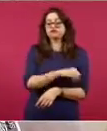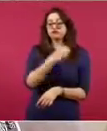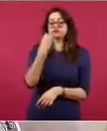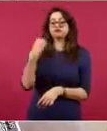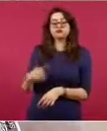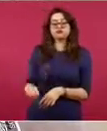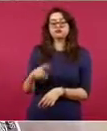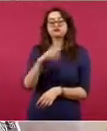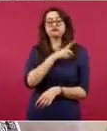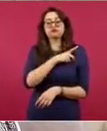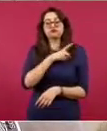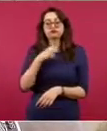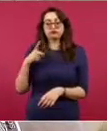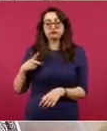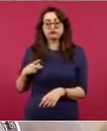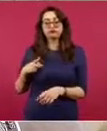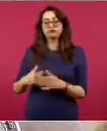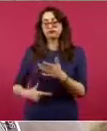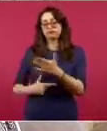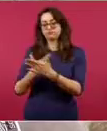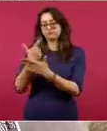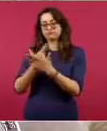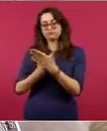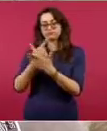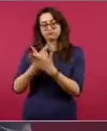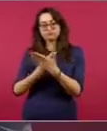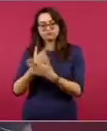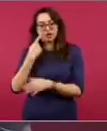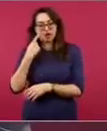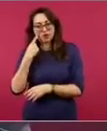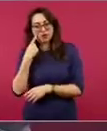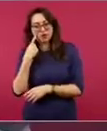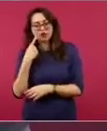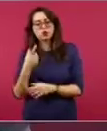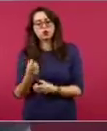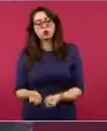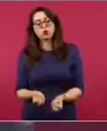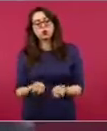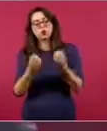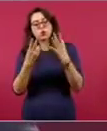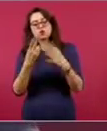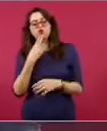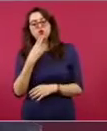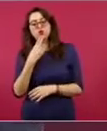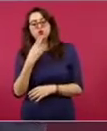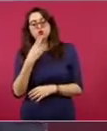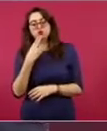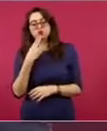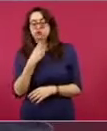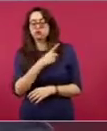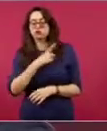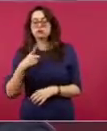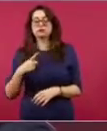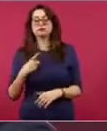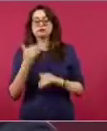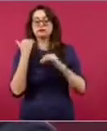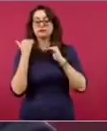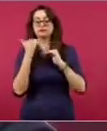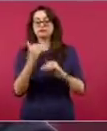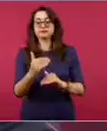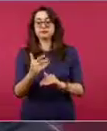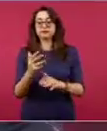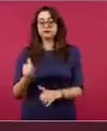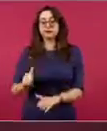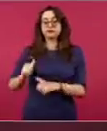deberá ser medido el consumo de agua para uso minero, y la autoridad determinará en